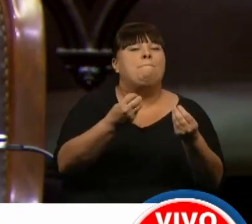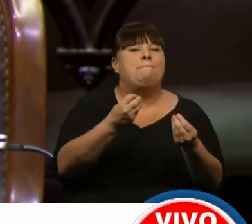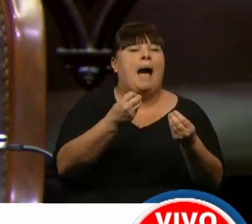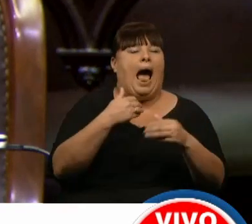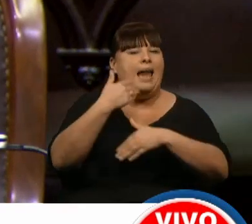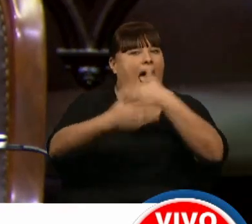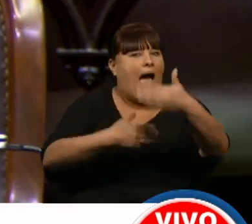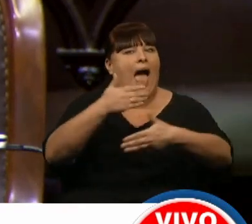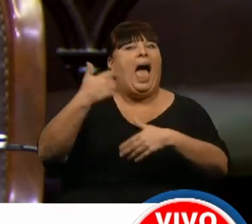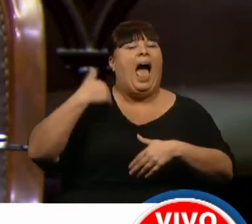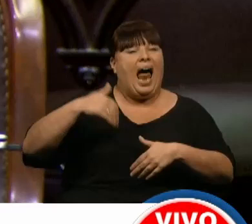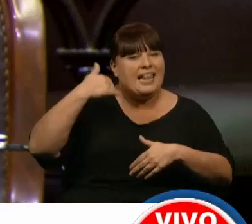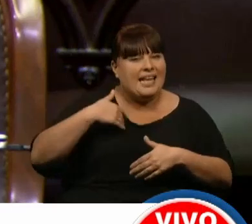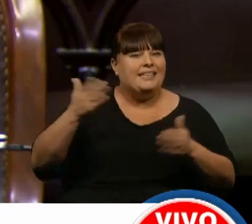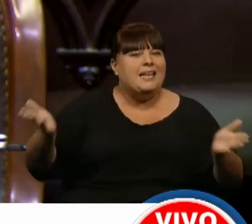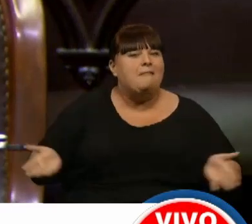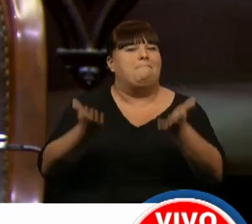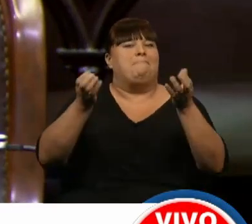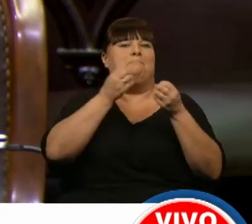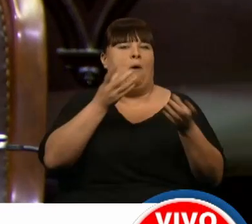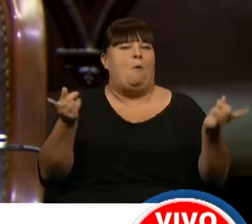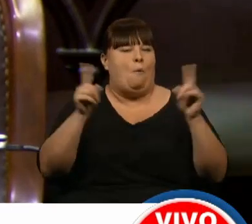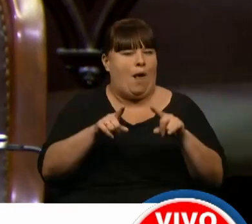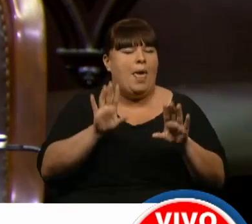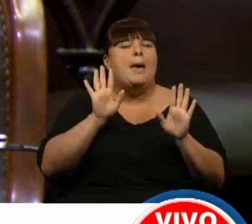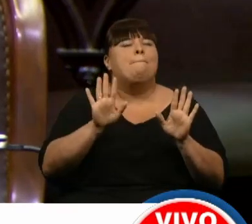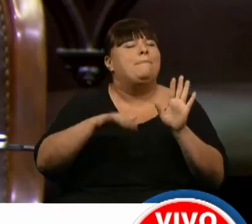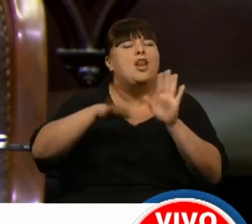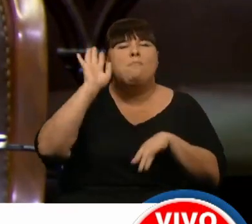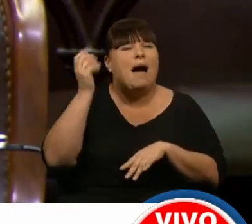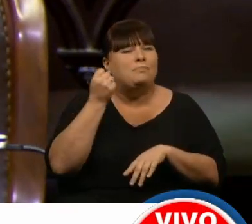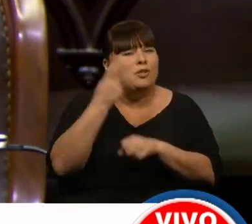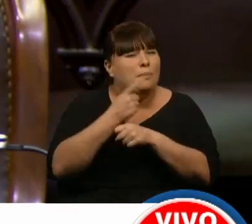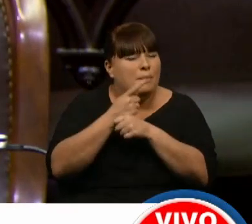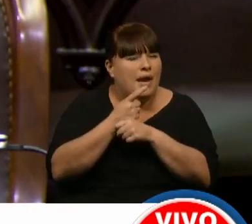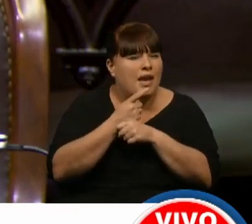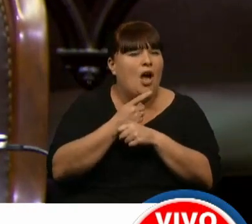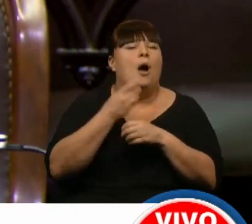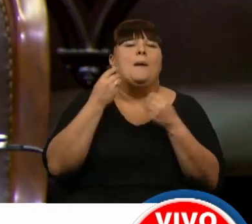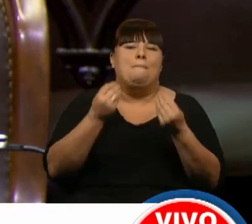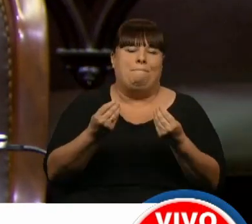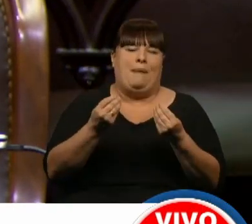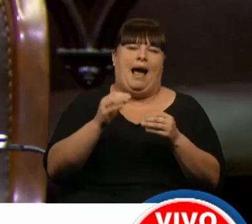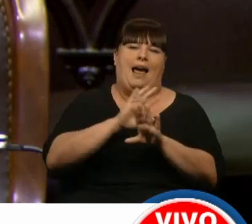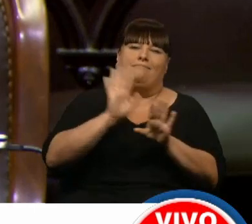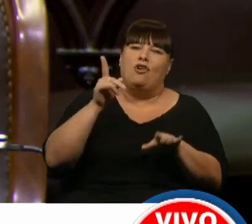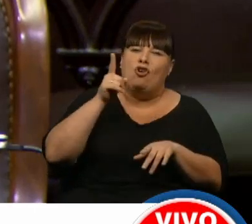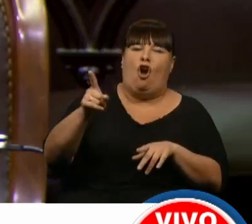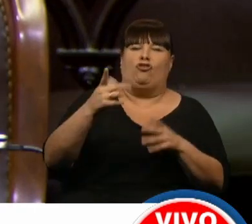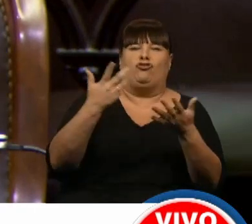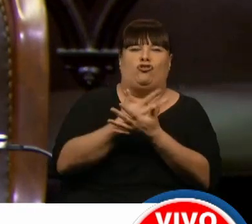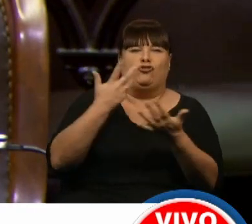podamos poner a la Argentina de pie, pero por sobre todas las cosas, para que podamos evitar